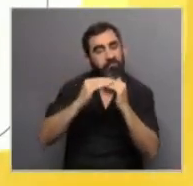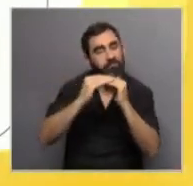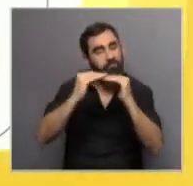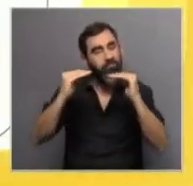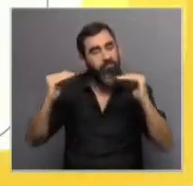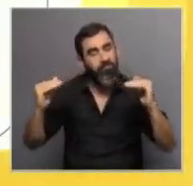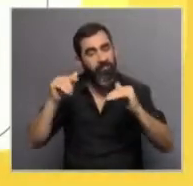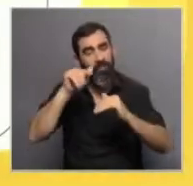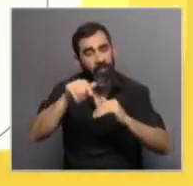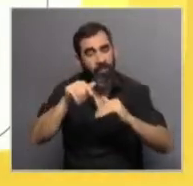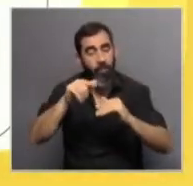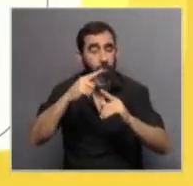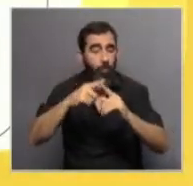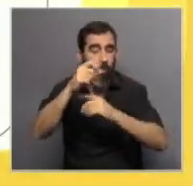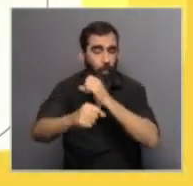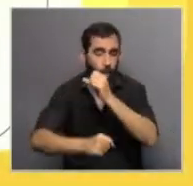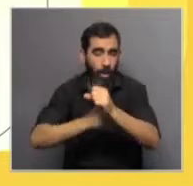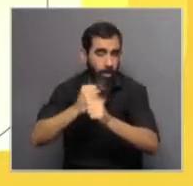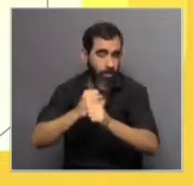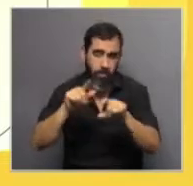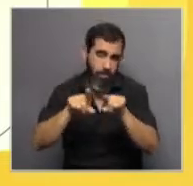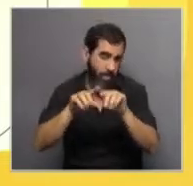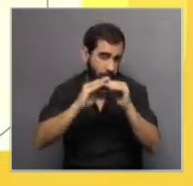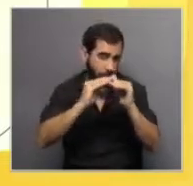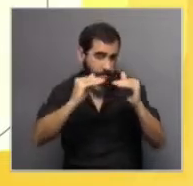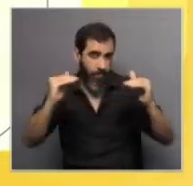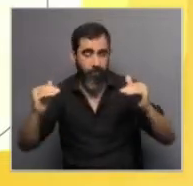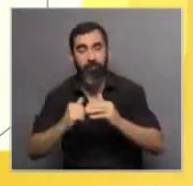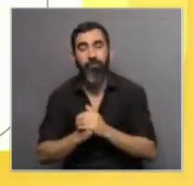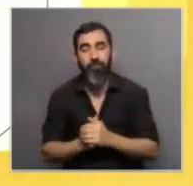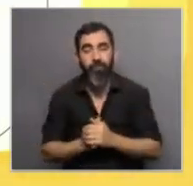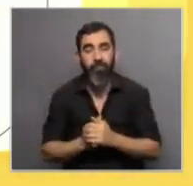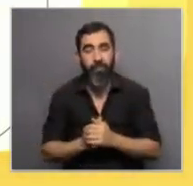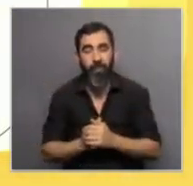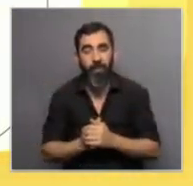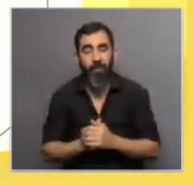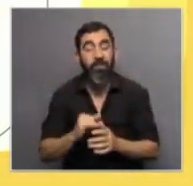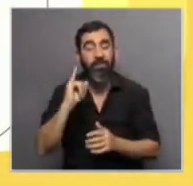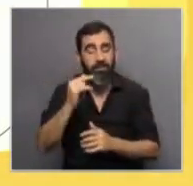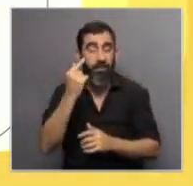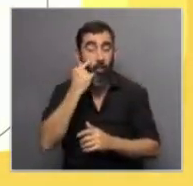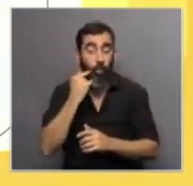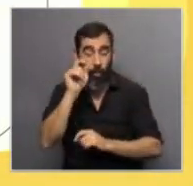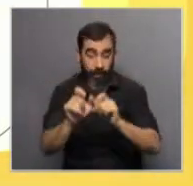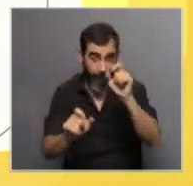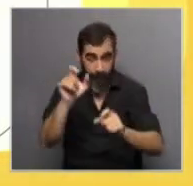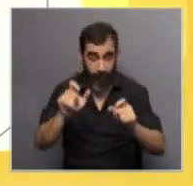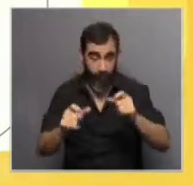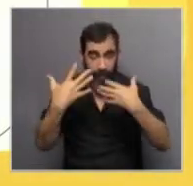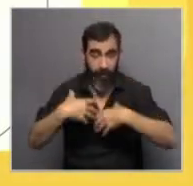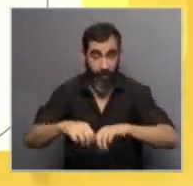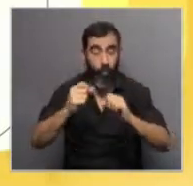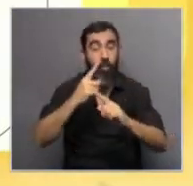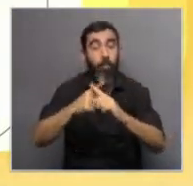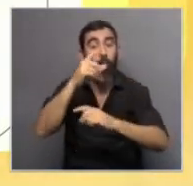a la incidencia a lo largo de los años. Sí, efectivamente, el número de casos que se diagnostican